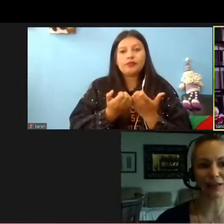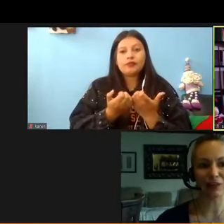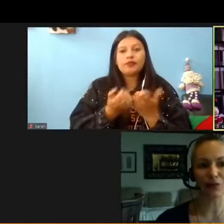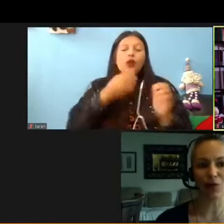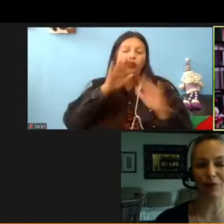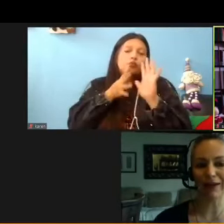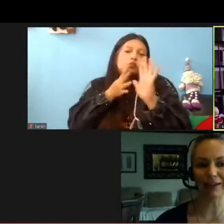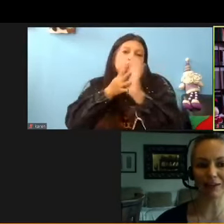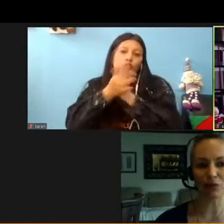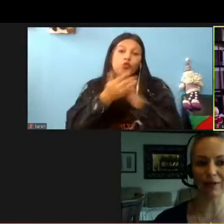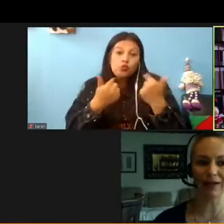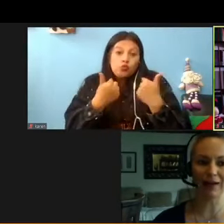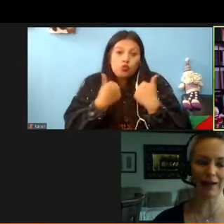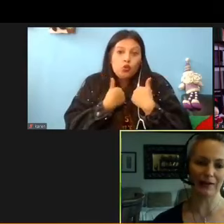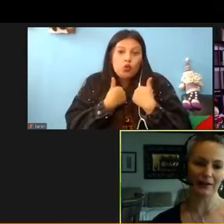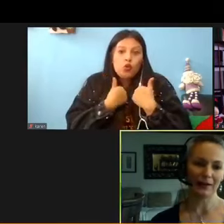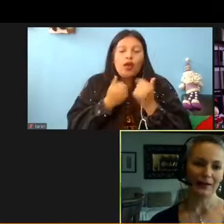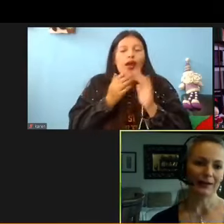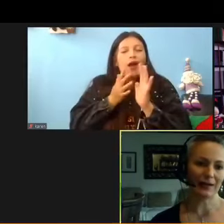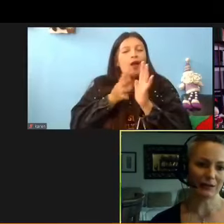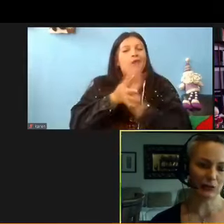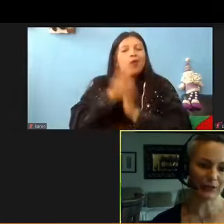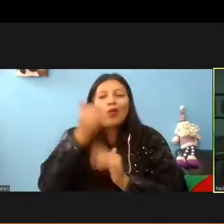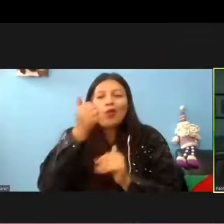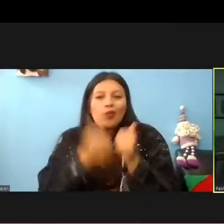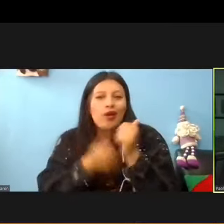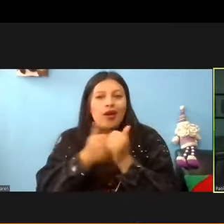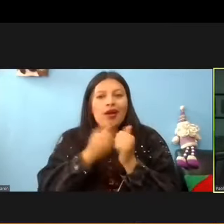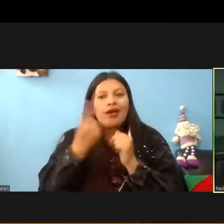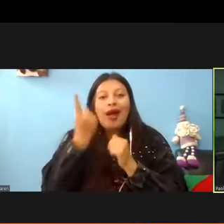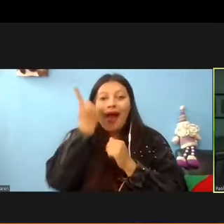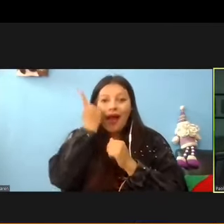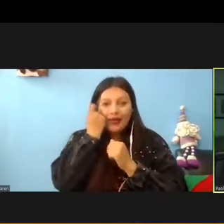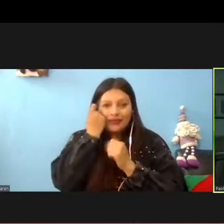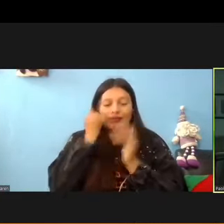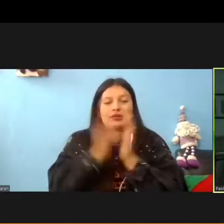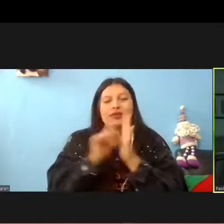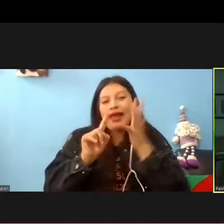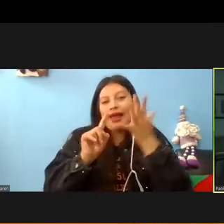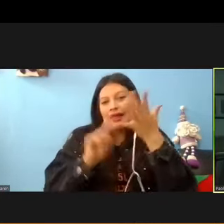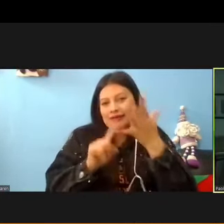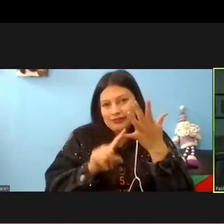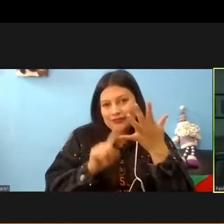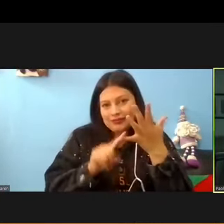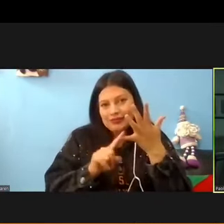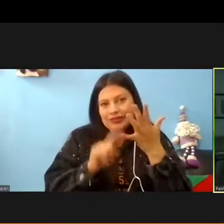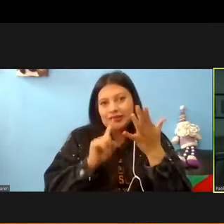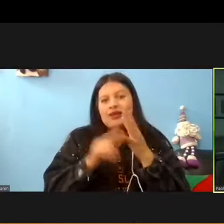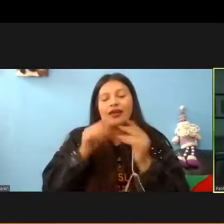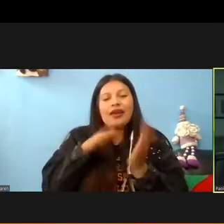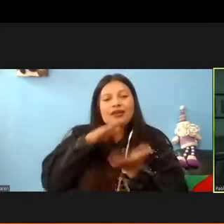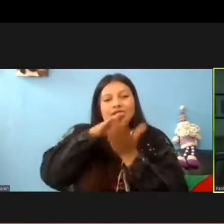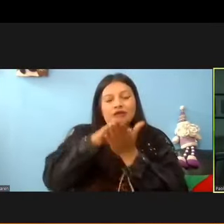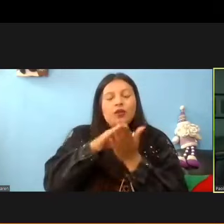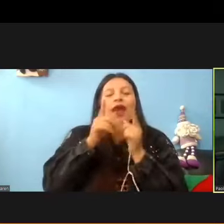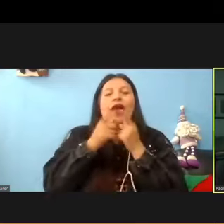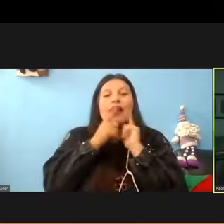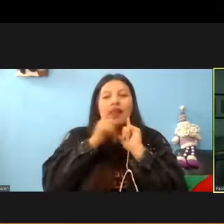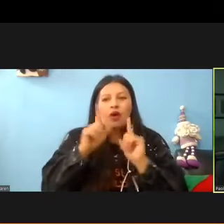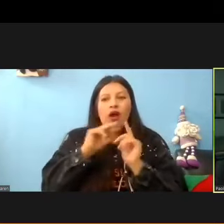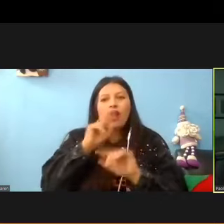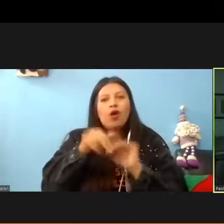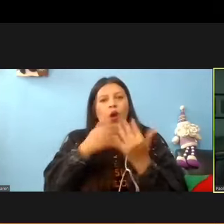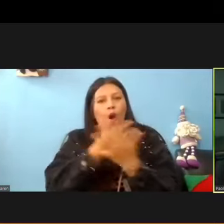comentarles que yo hablaré sobre la relatoría del eje 5, Archivos, Lenguajes y Estéticas de la Memoria.